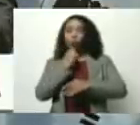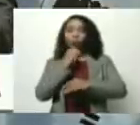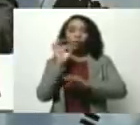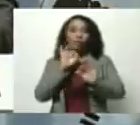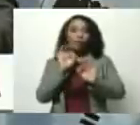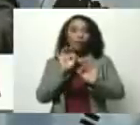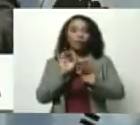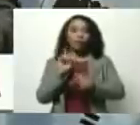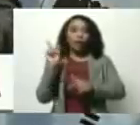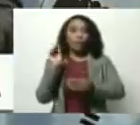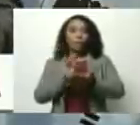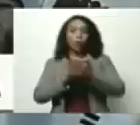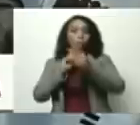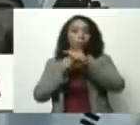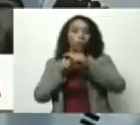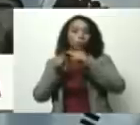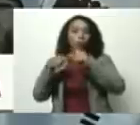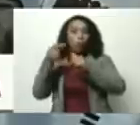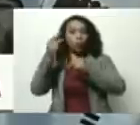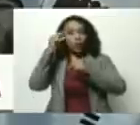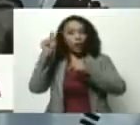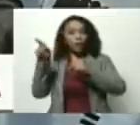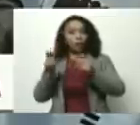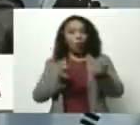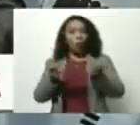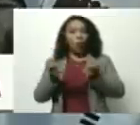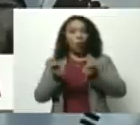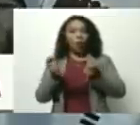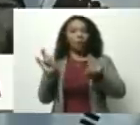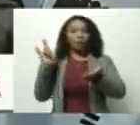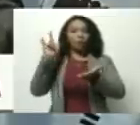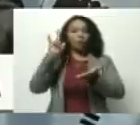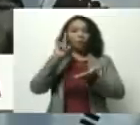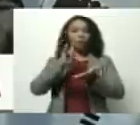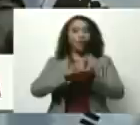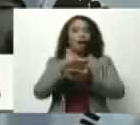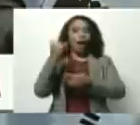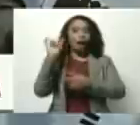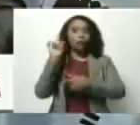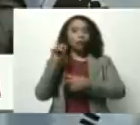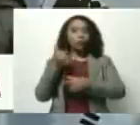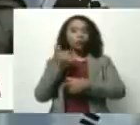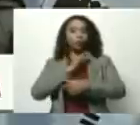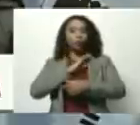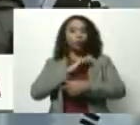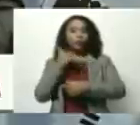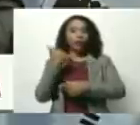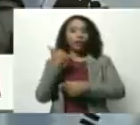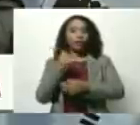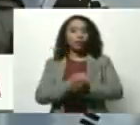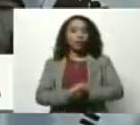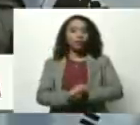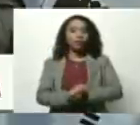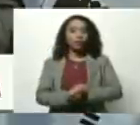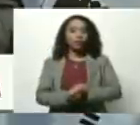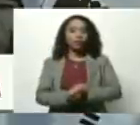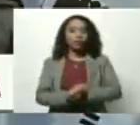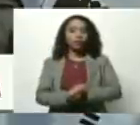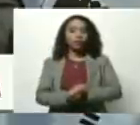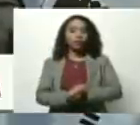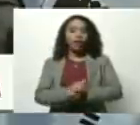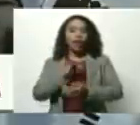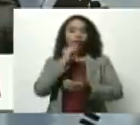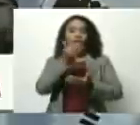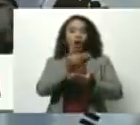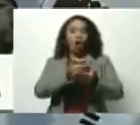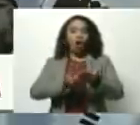ser ubicado al día siguiente, este controlador aéreo poseía en su teléfono, Dervis Rodríguez, un